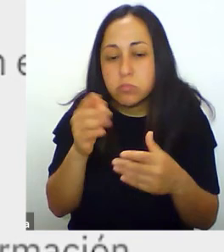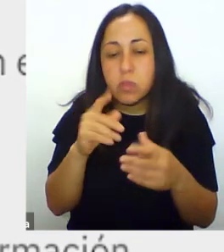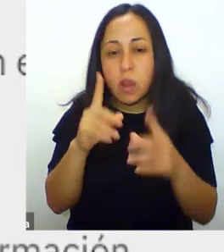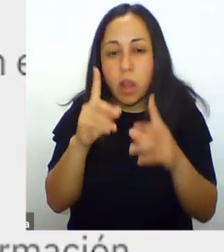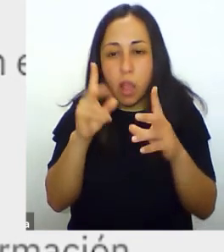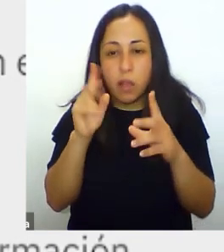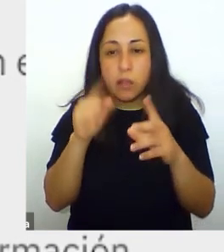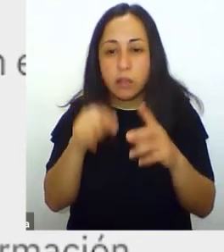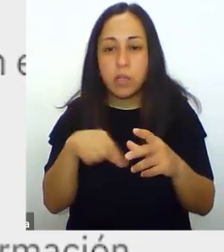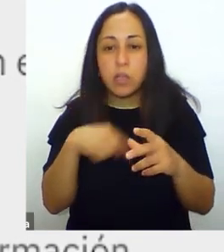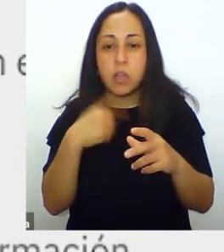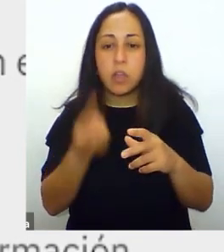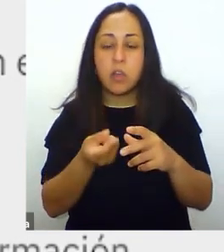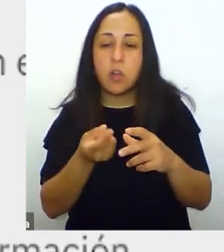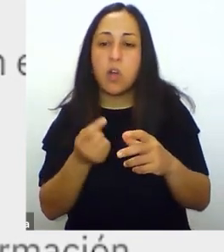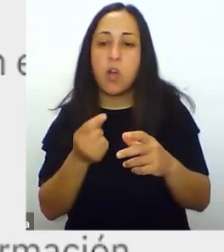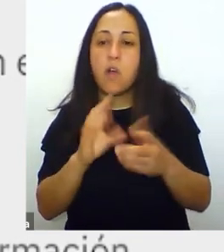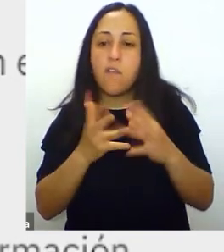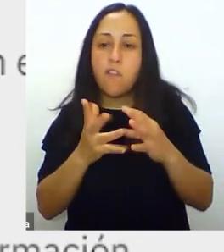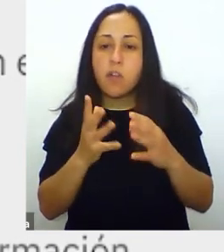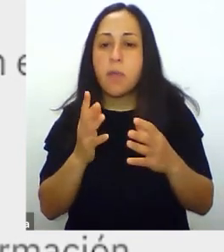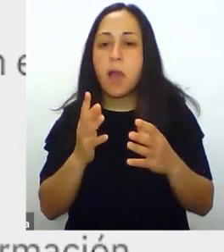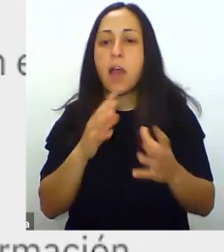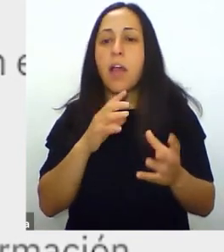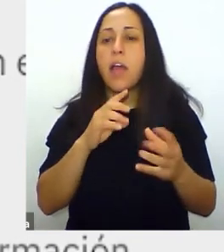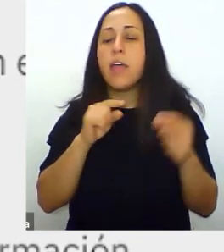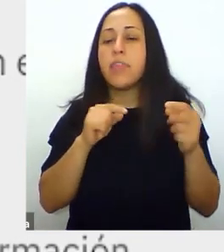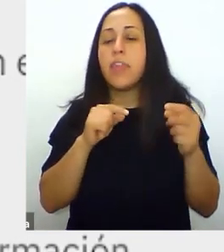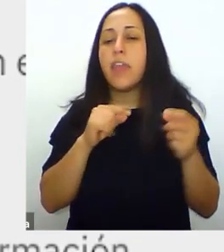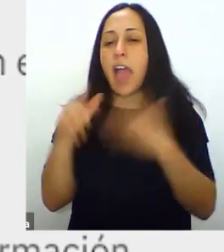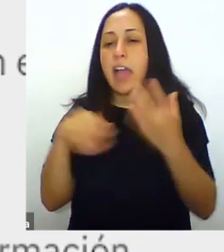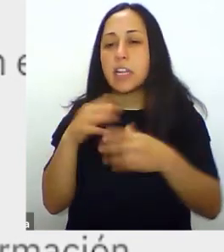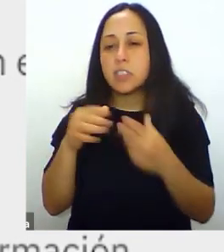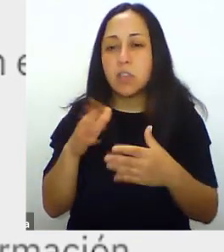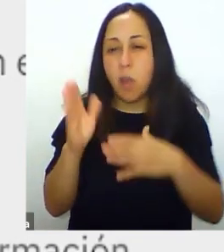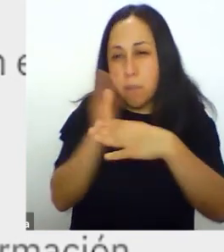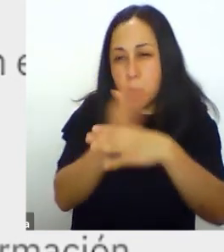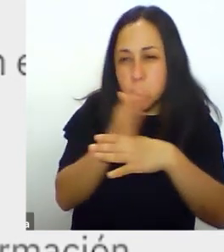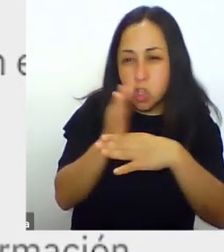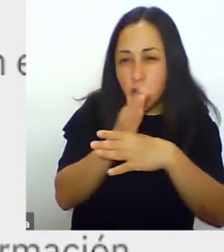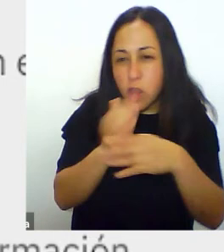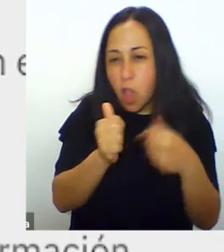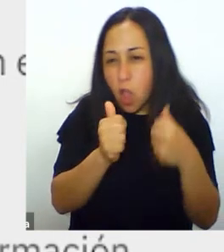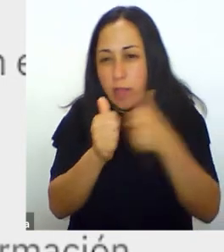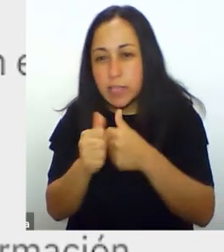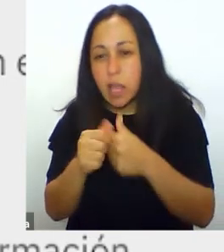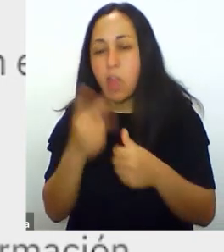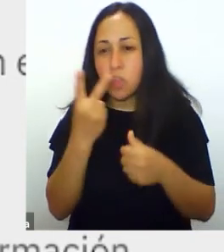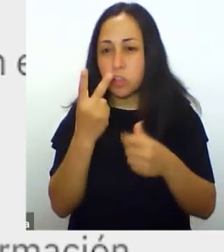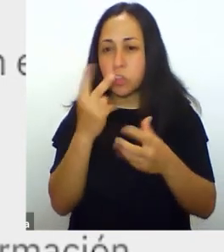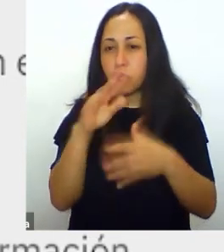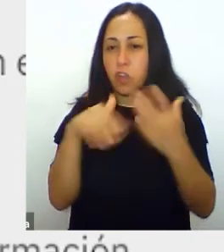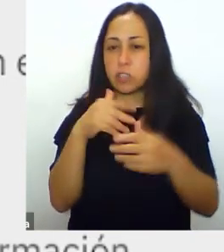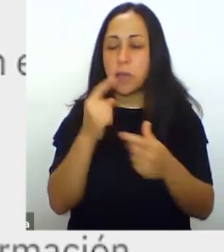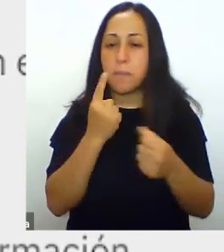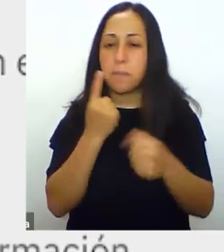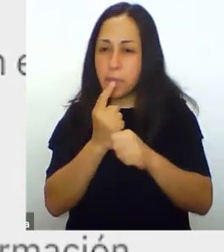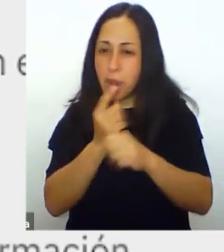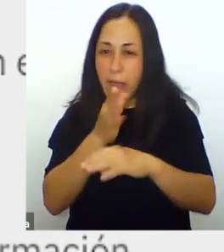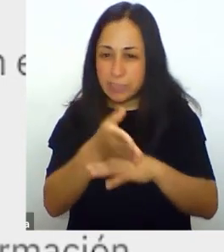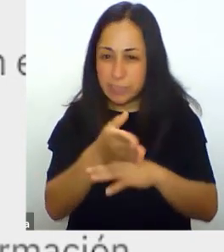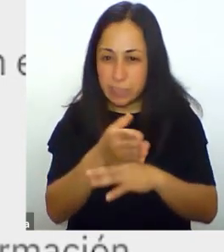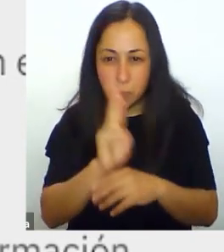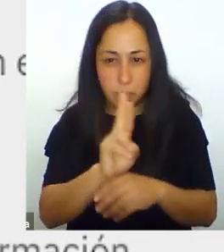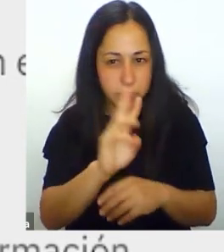un siguiente tipo de violencia, un siguiente tipo de agresión, que es el monitoreo y el acecho. Entonces ahí son dos tipos de violencia: en primera instancia el